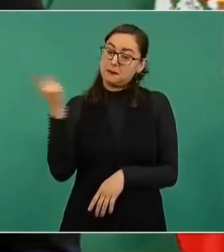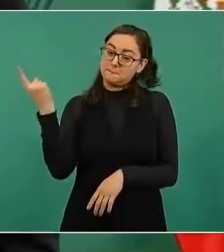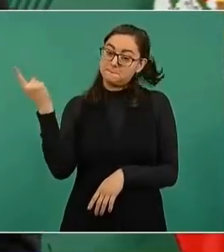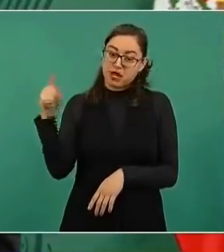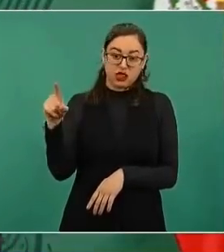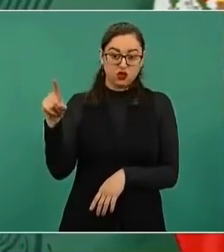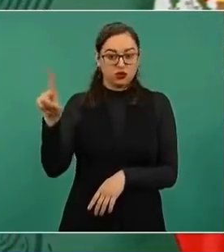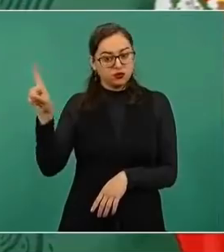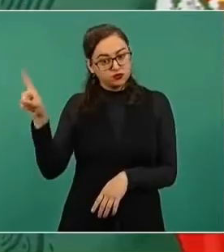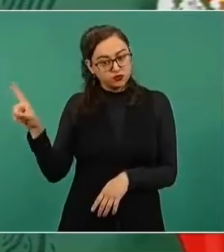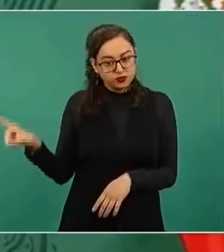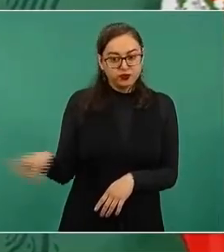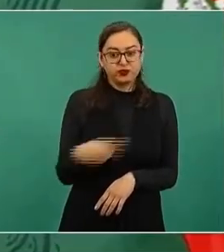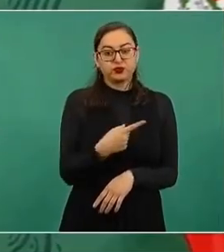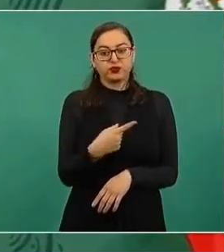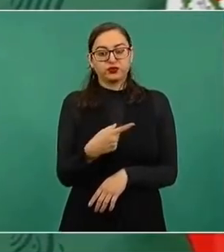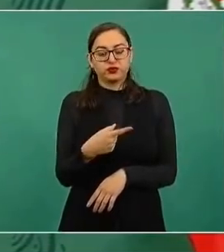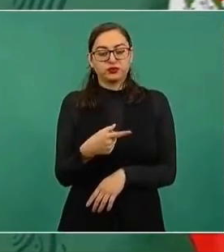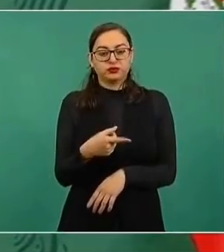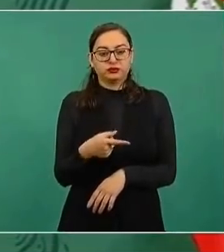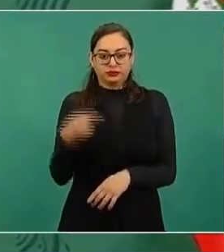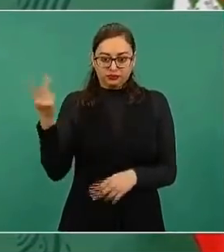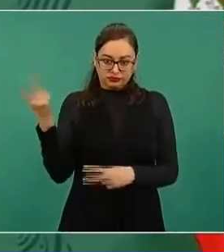porque no les llegaba